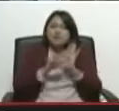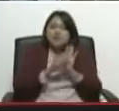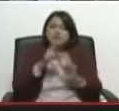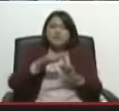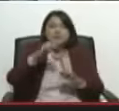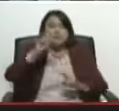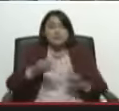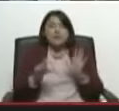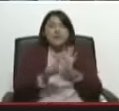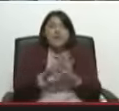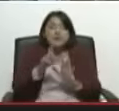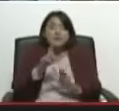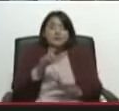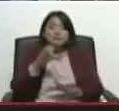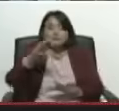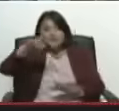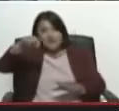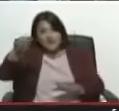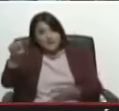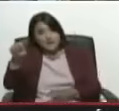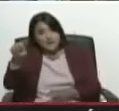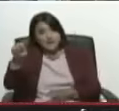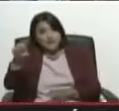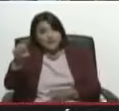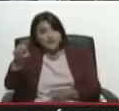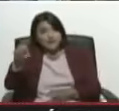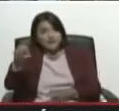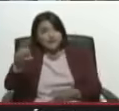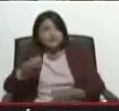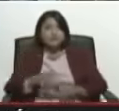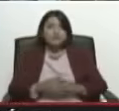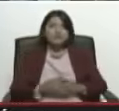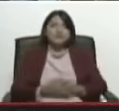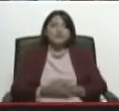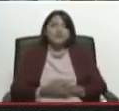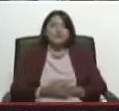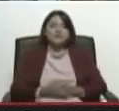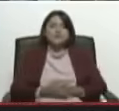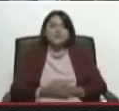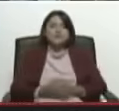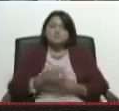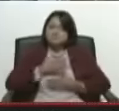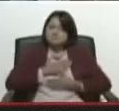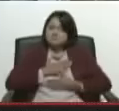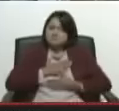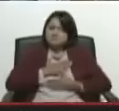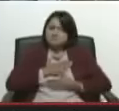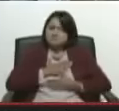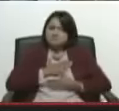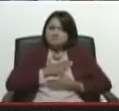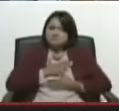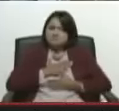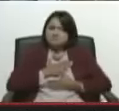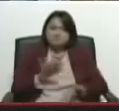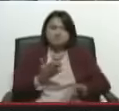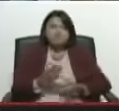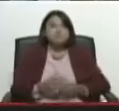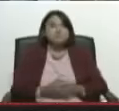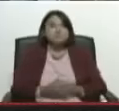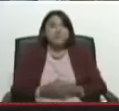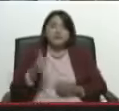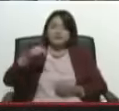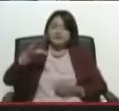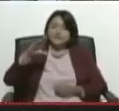del Consejo Nacional Electoral, de la ley electoral. Estamos totalmente a la orden en el